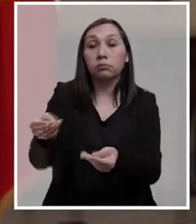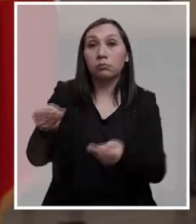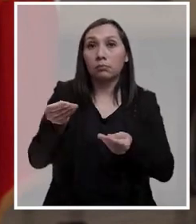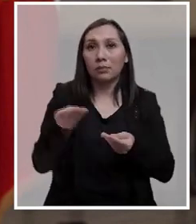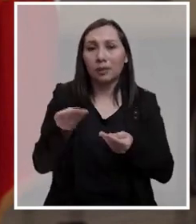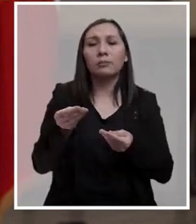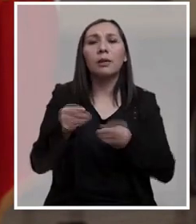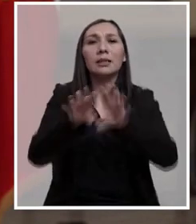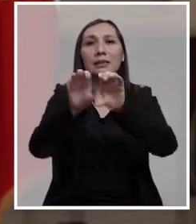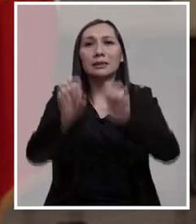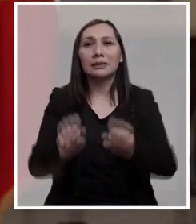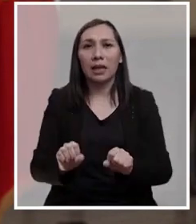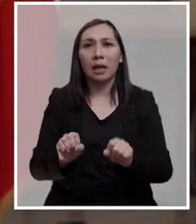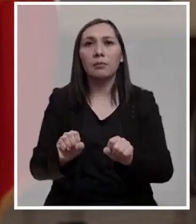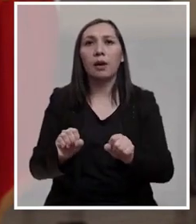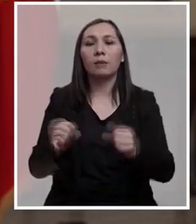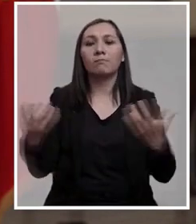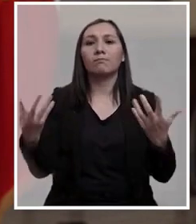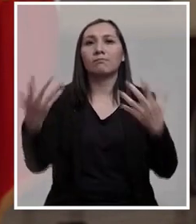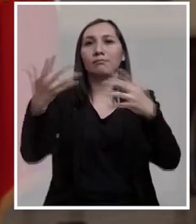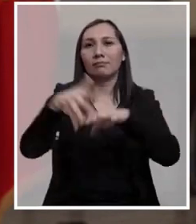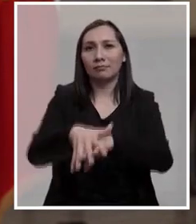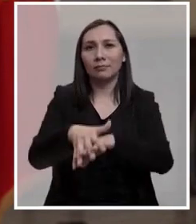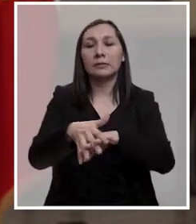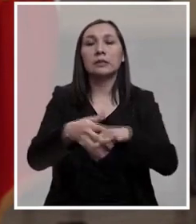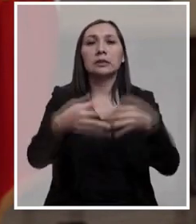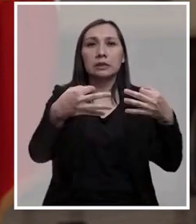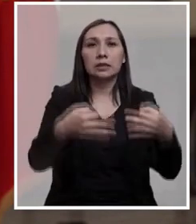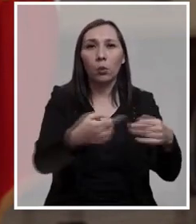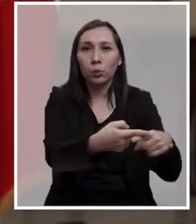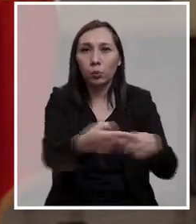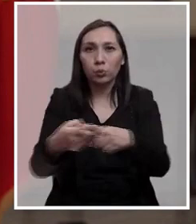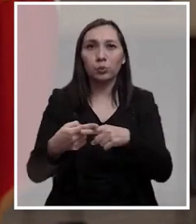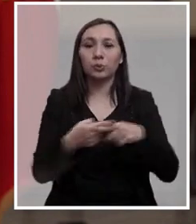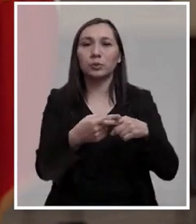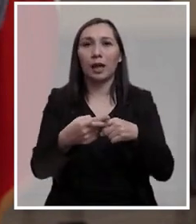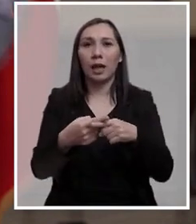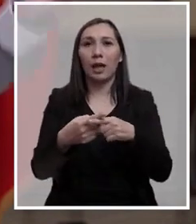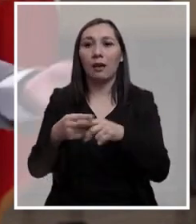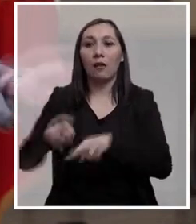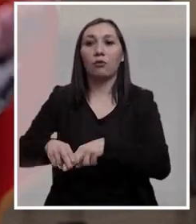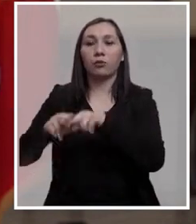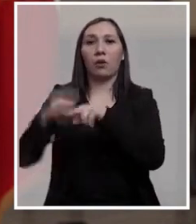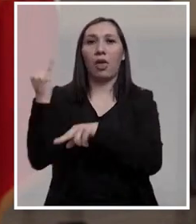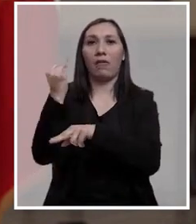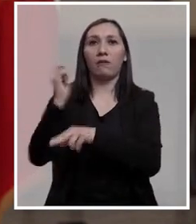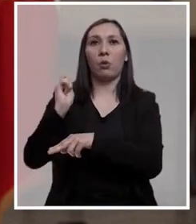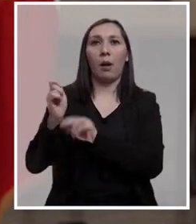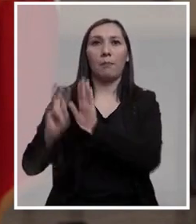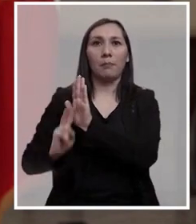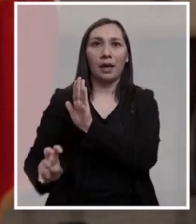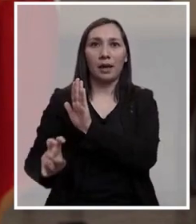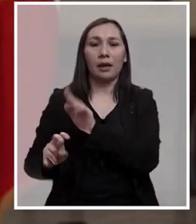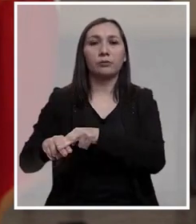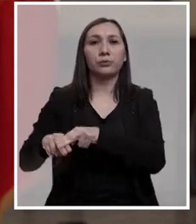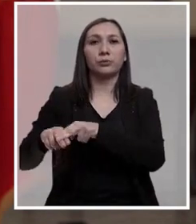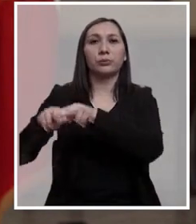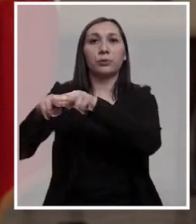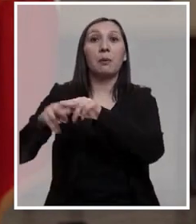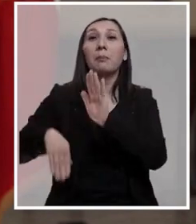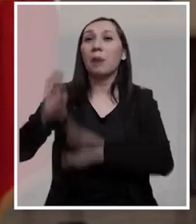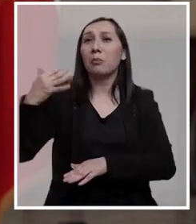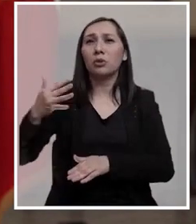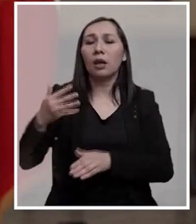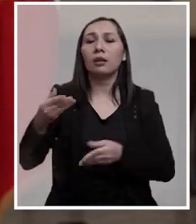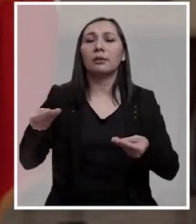ha sido un sistema en el que se combinan componentes de seguridad social y de capitalización individual para lo